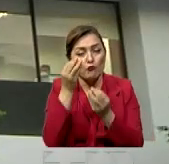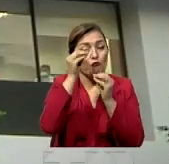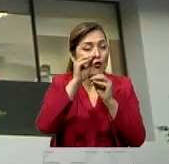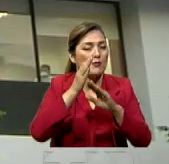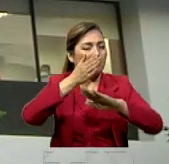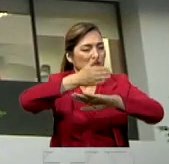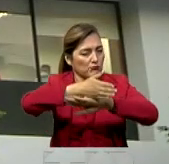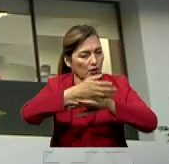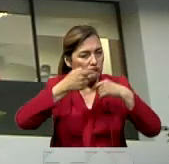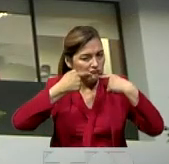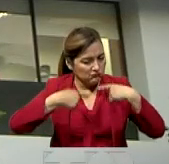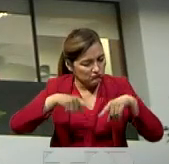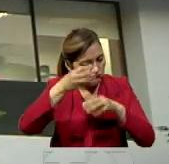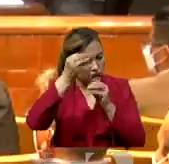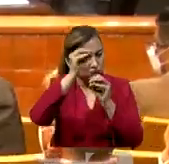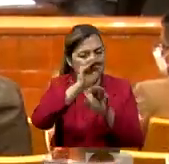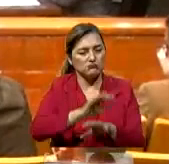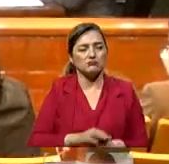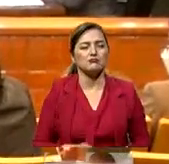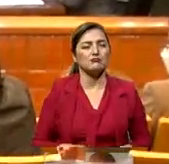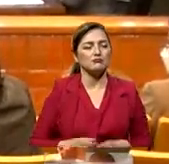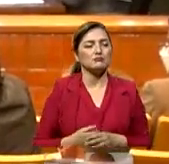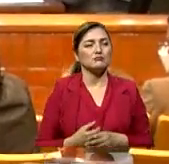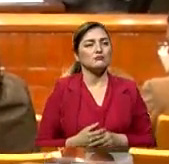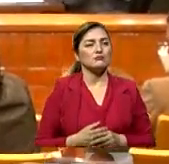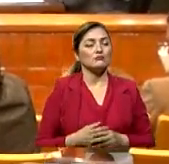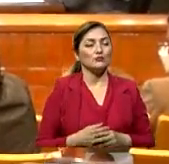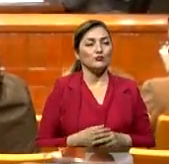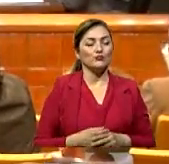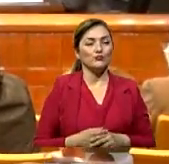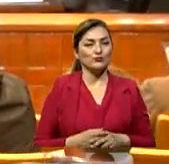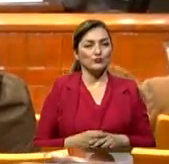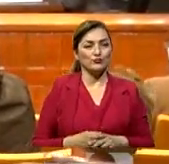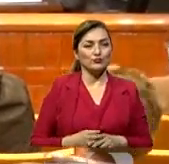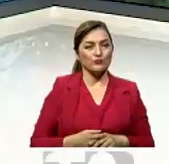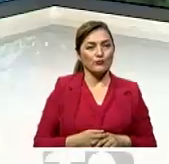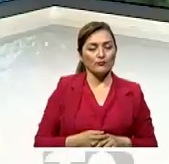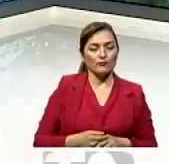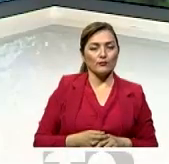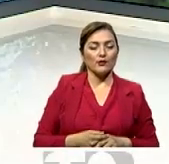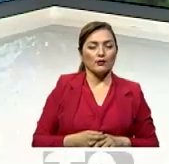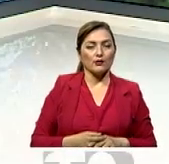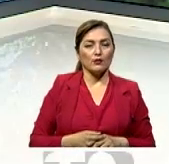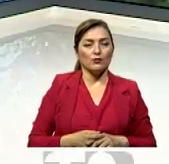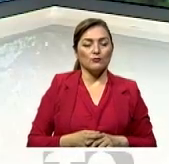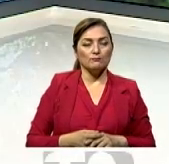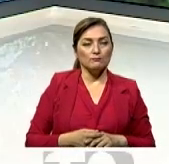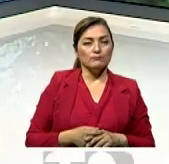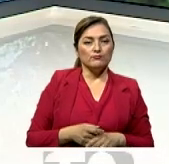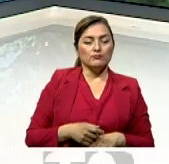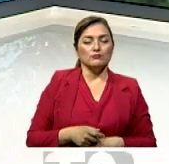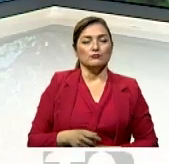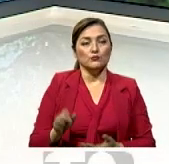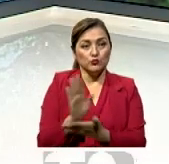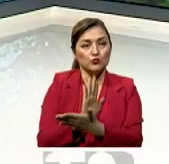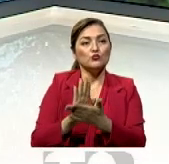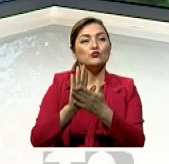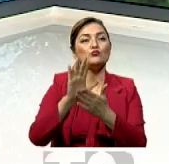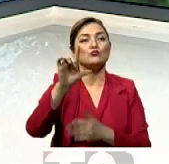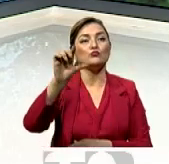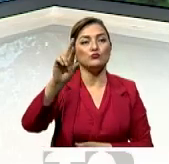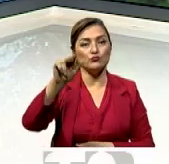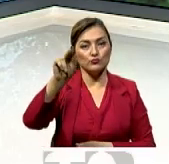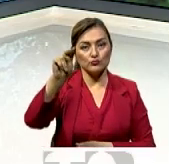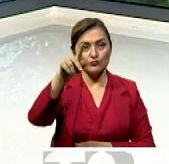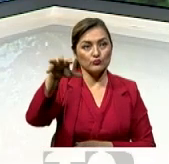que se pronunciarán en otro momento. En Quito, Stephanie Paz, 24 horas. En el barrio San Lorenzo, ubicado en